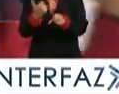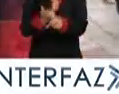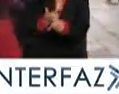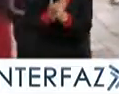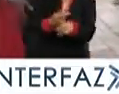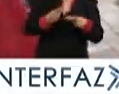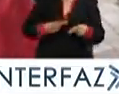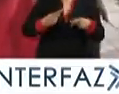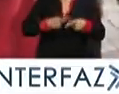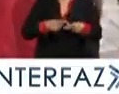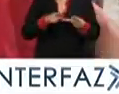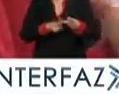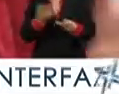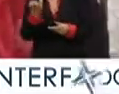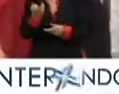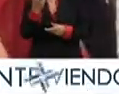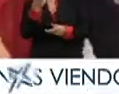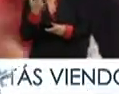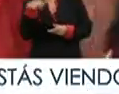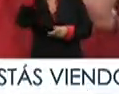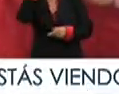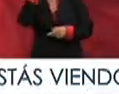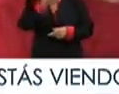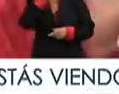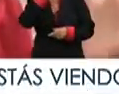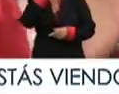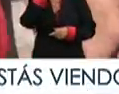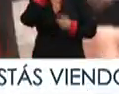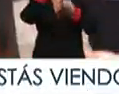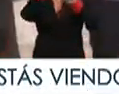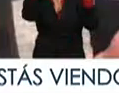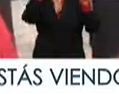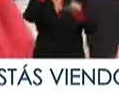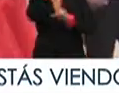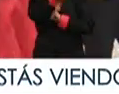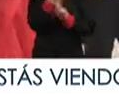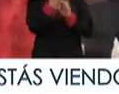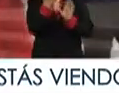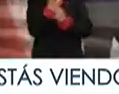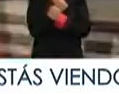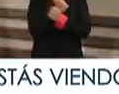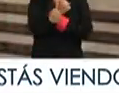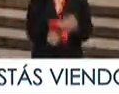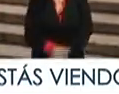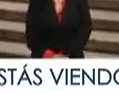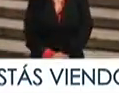las personas. Por eso es una cultura tan admirada, tan amada.